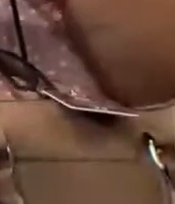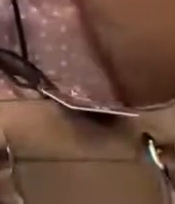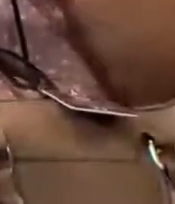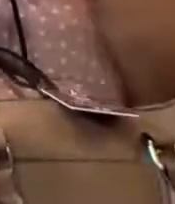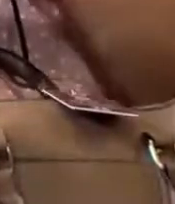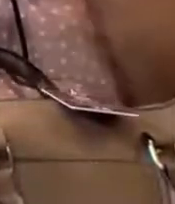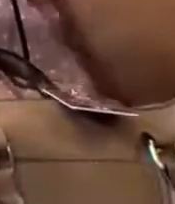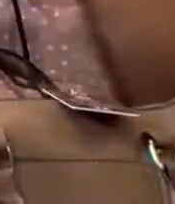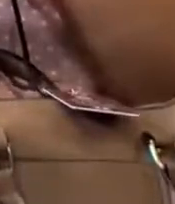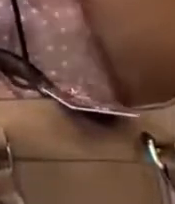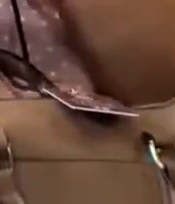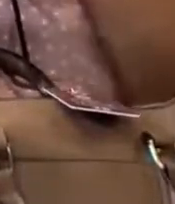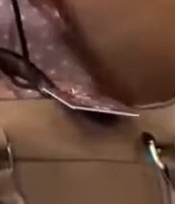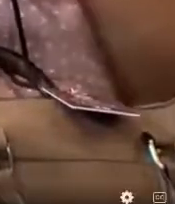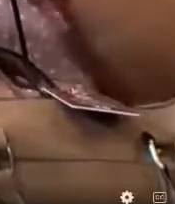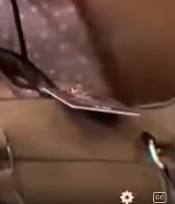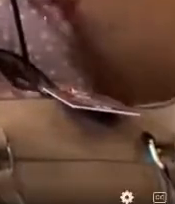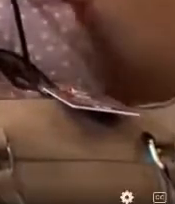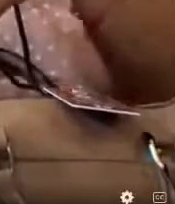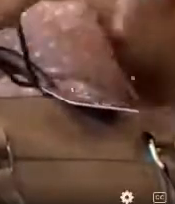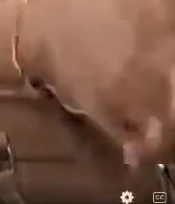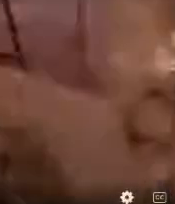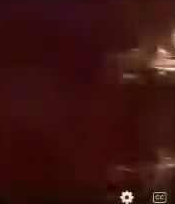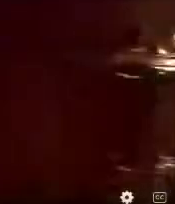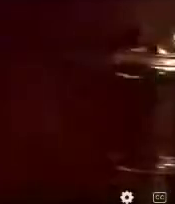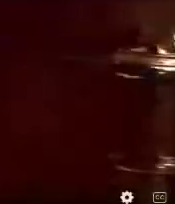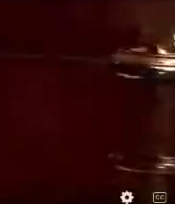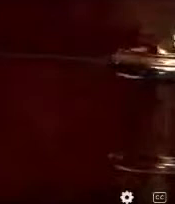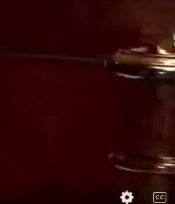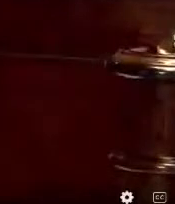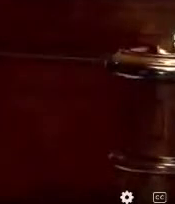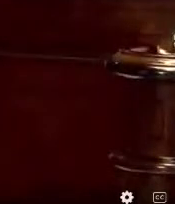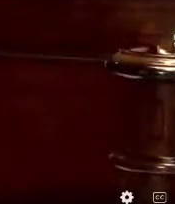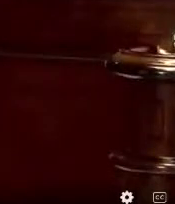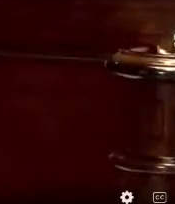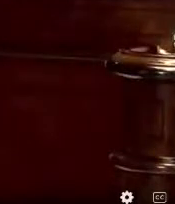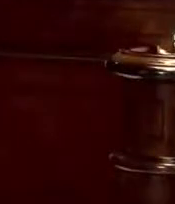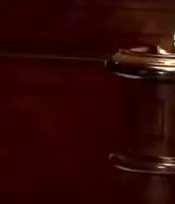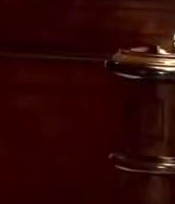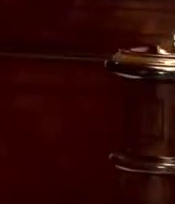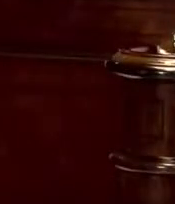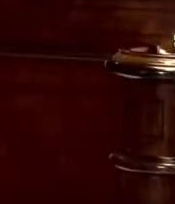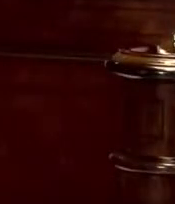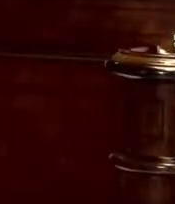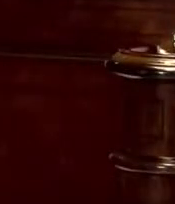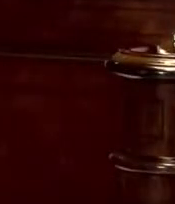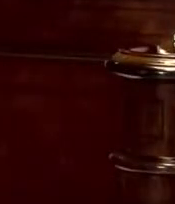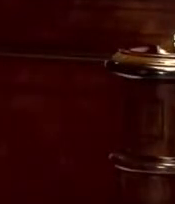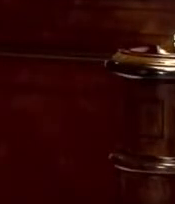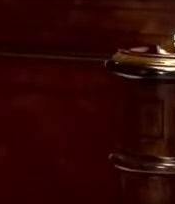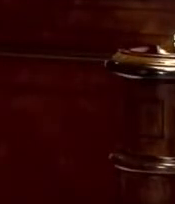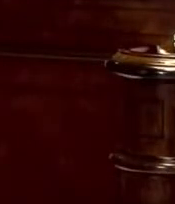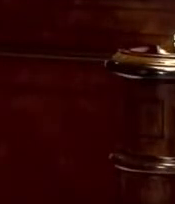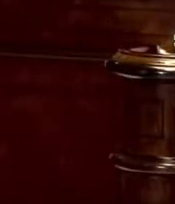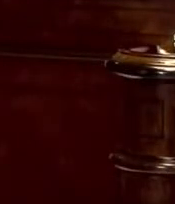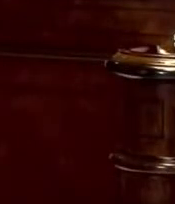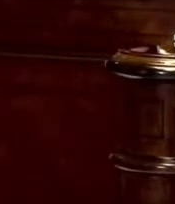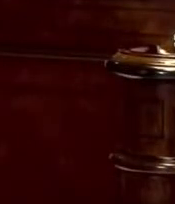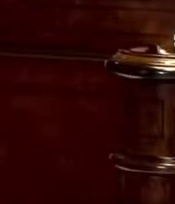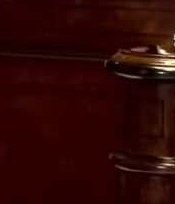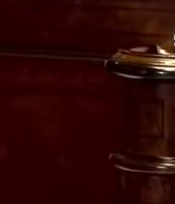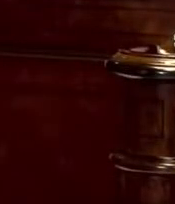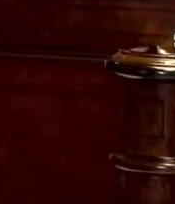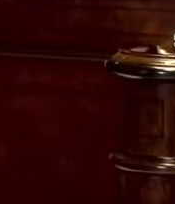Nunca se olvidan, nunca se olvidan. Y siempre me como las lágrimas. Esa ha sido tal vez mi